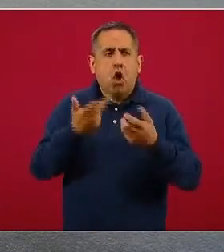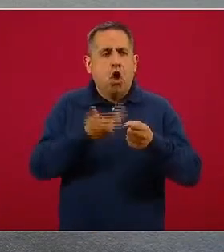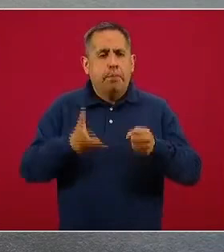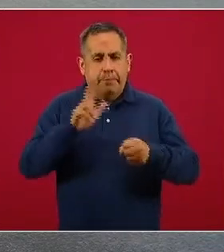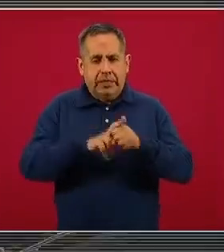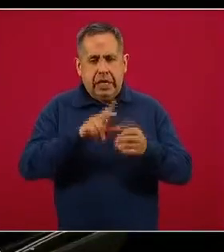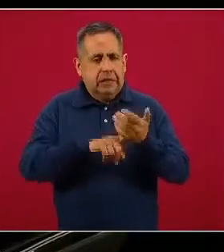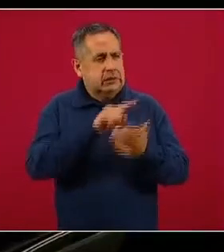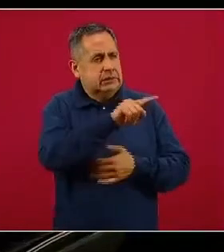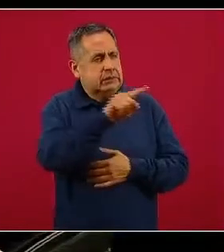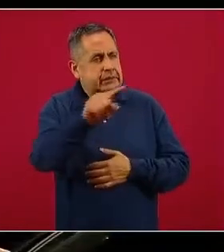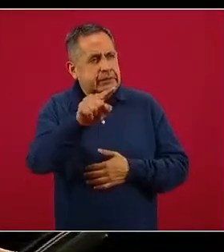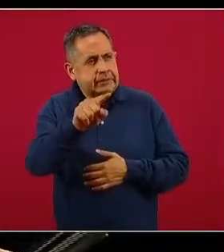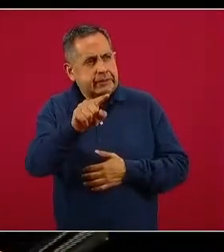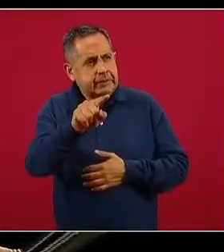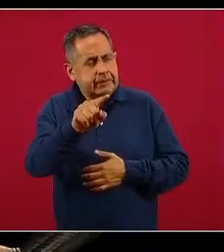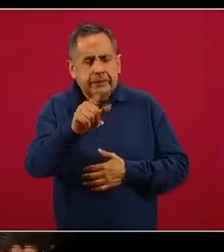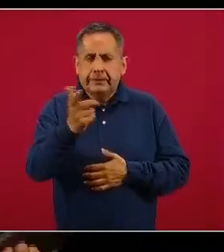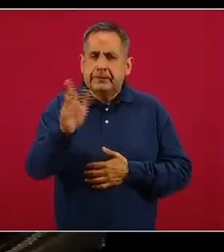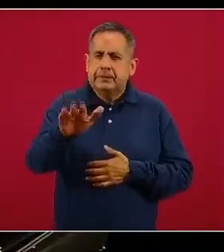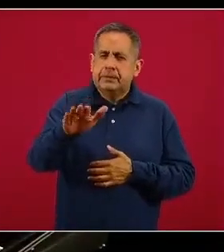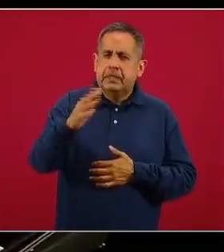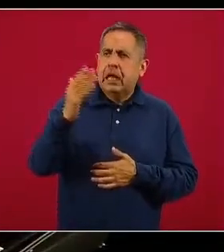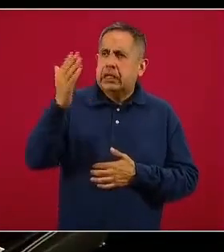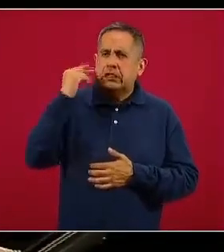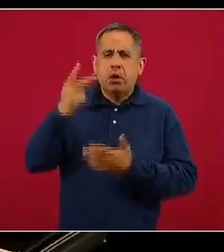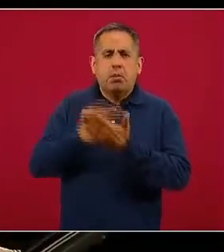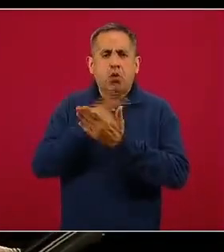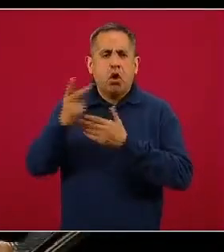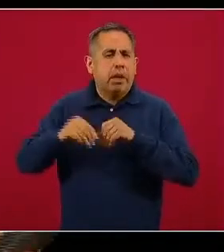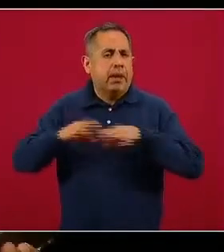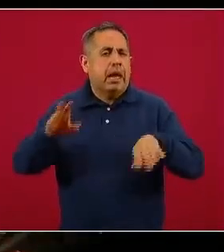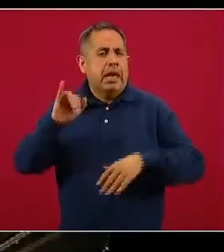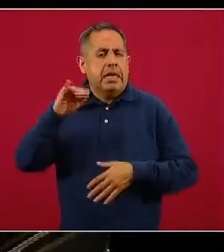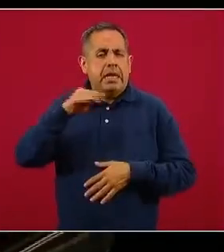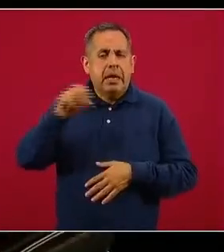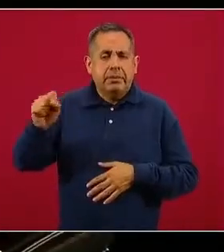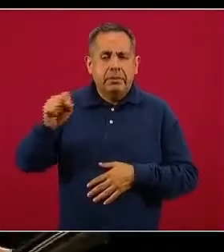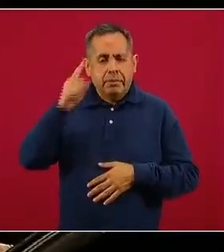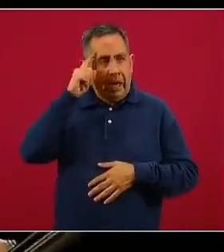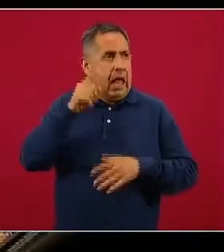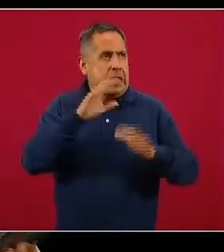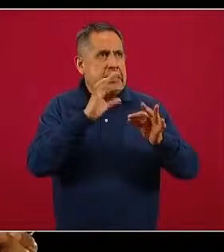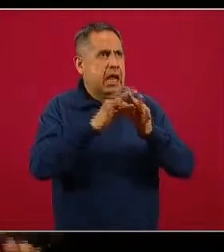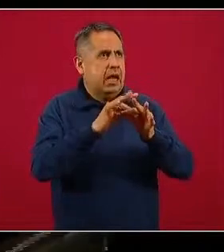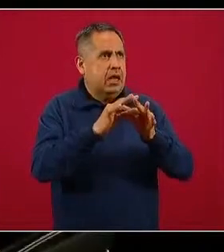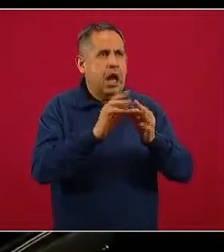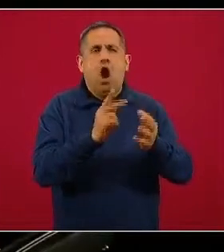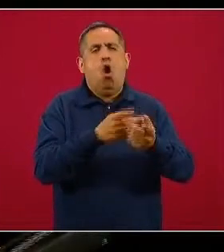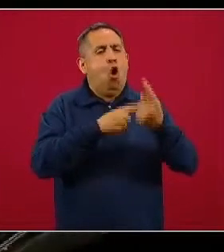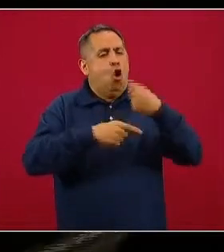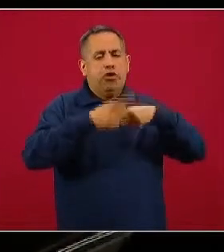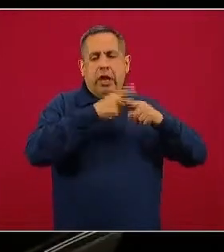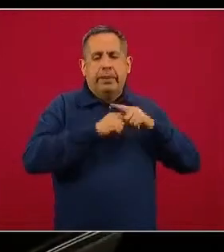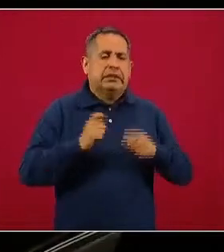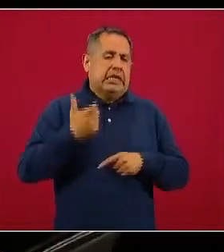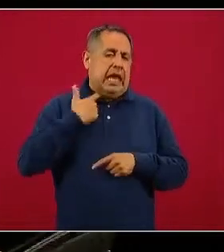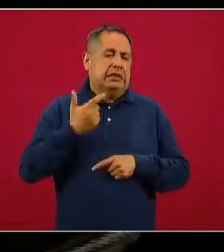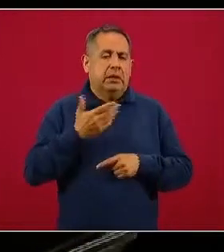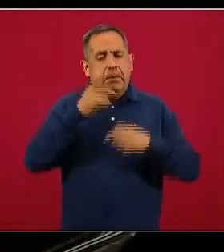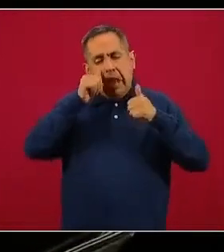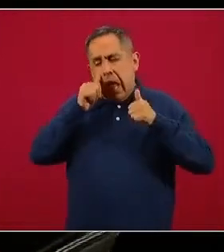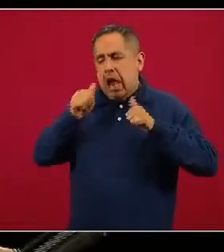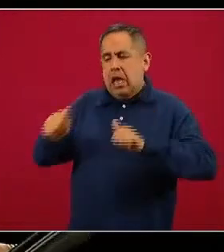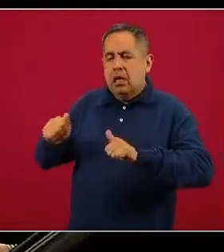decir, ¿dónde quedaría el programa que había anunciado el IMSS de desconversión de unidades y nada más tener alas